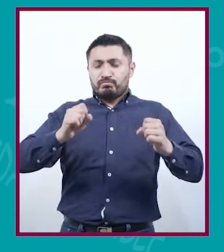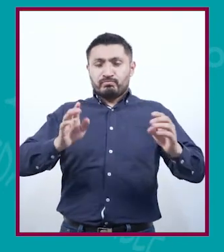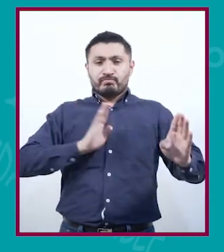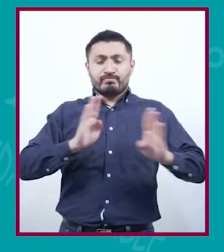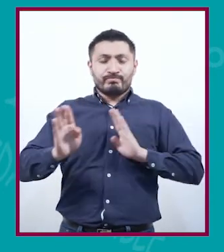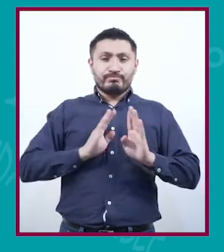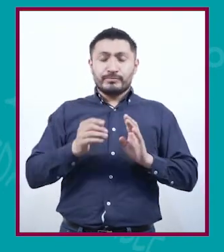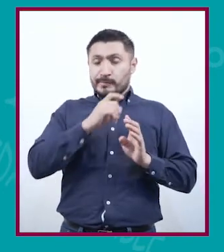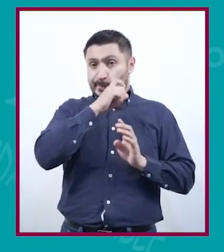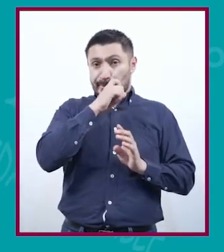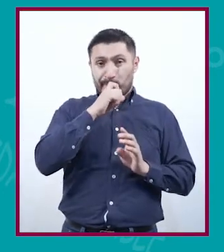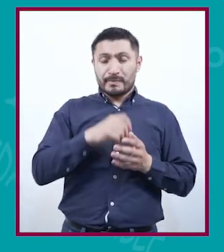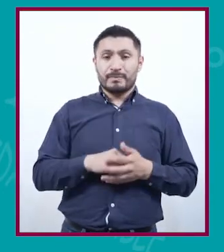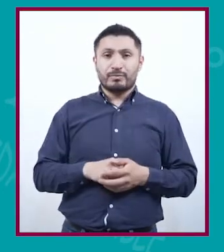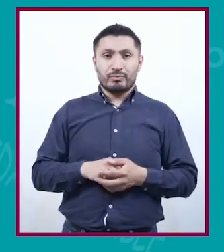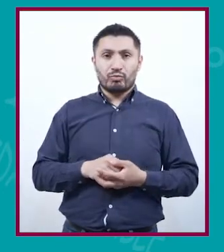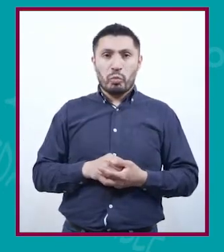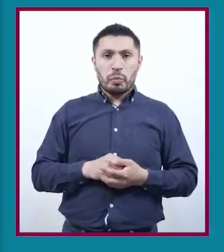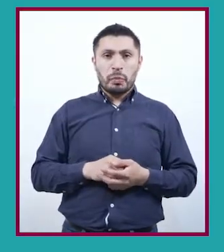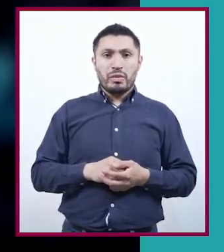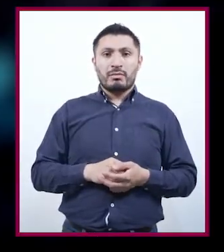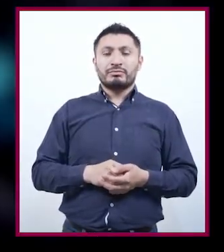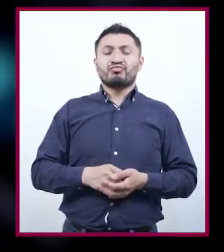armada, amenazada o real.